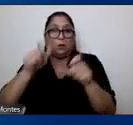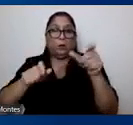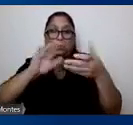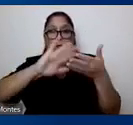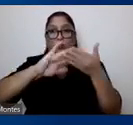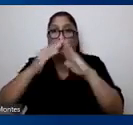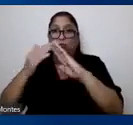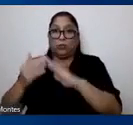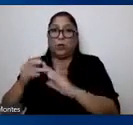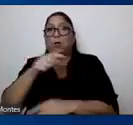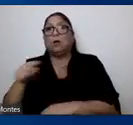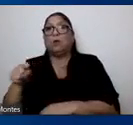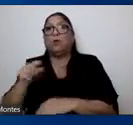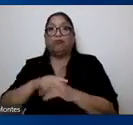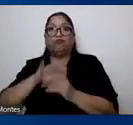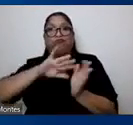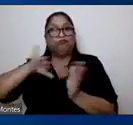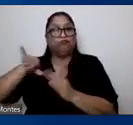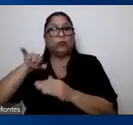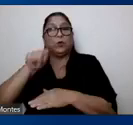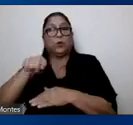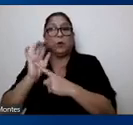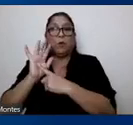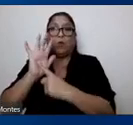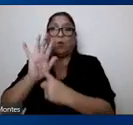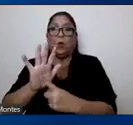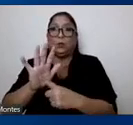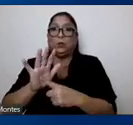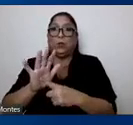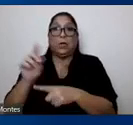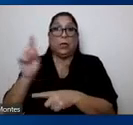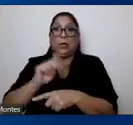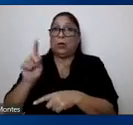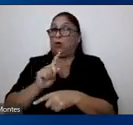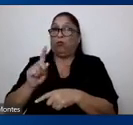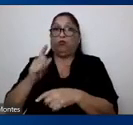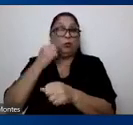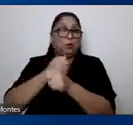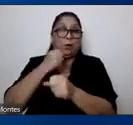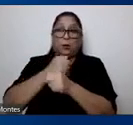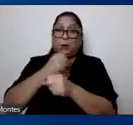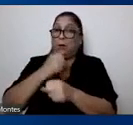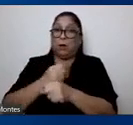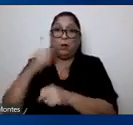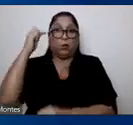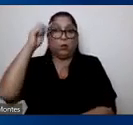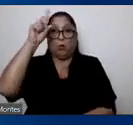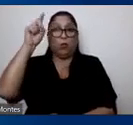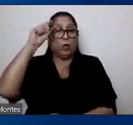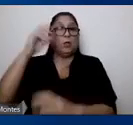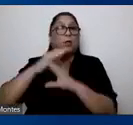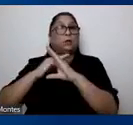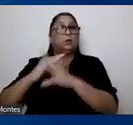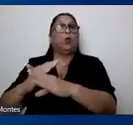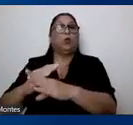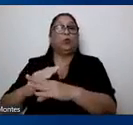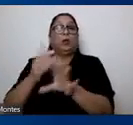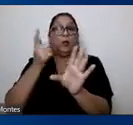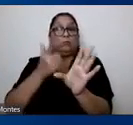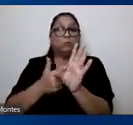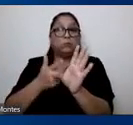por otro lado también evidencia que no se estaban desarrollando políticas subversivas que